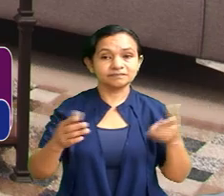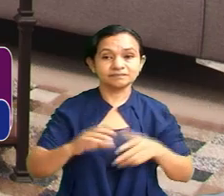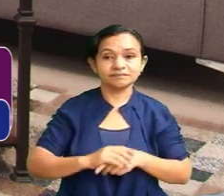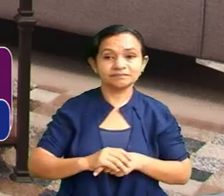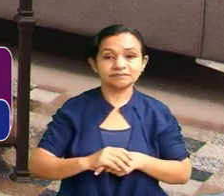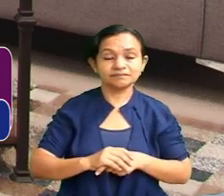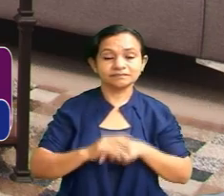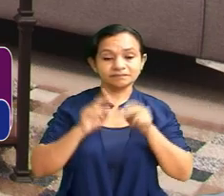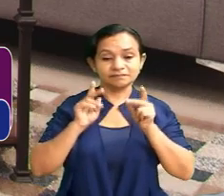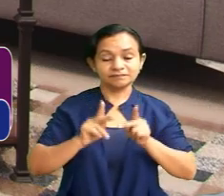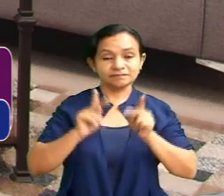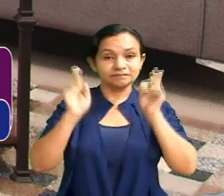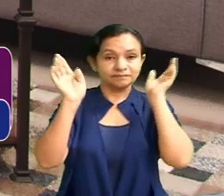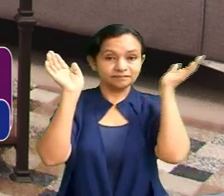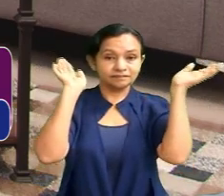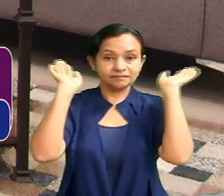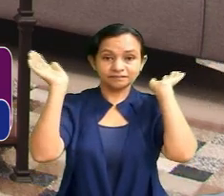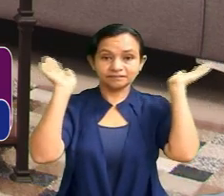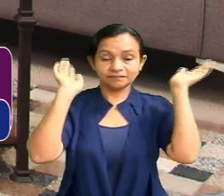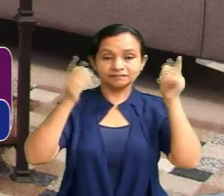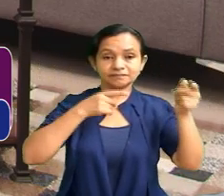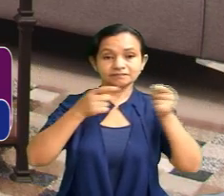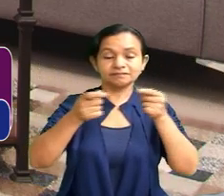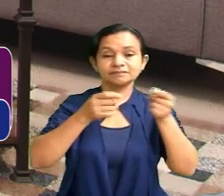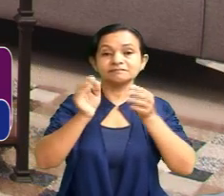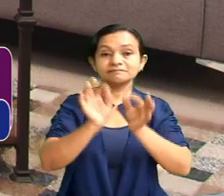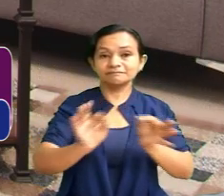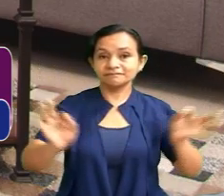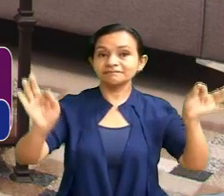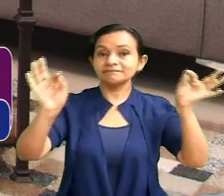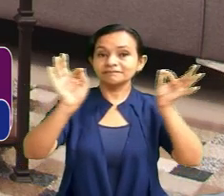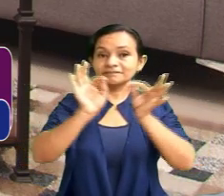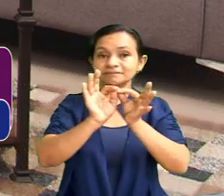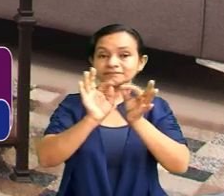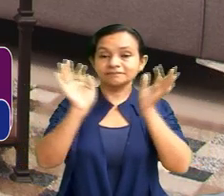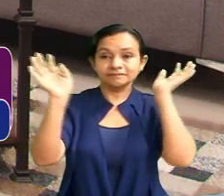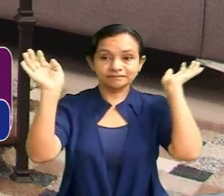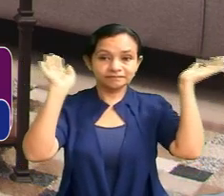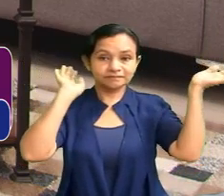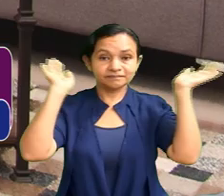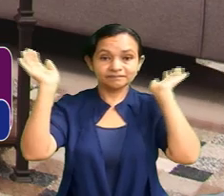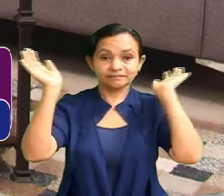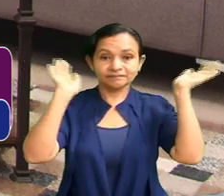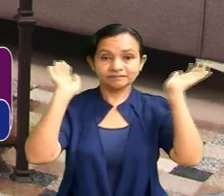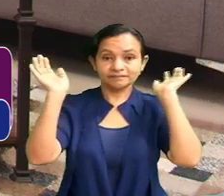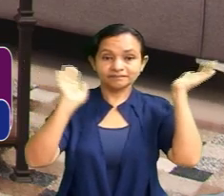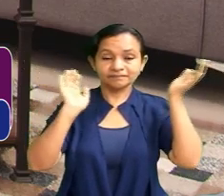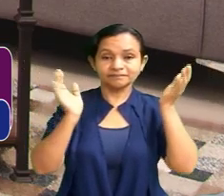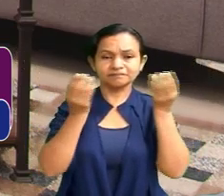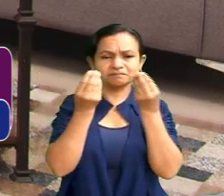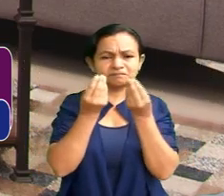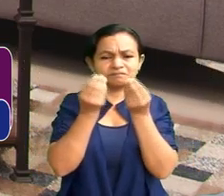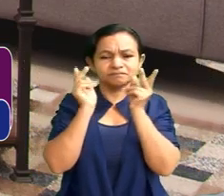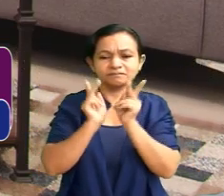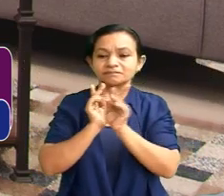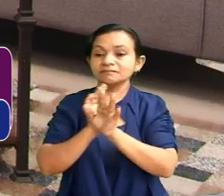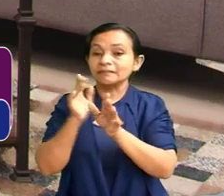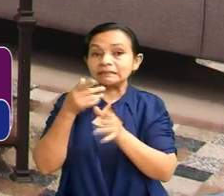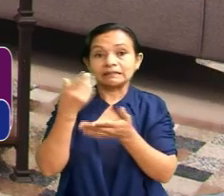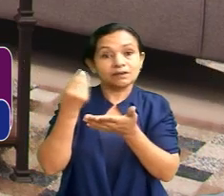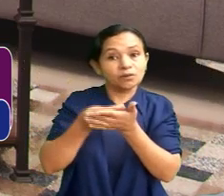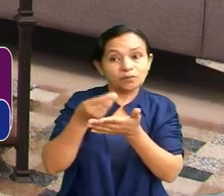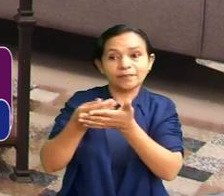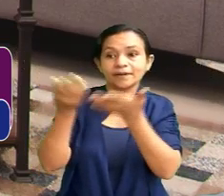comerciante del mercado es un sector bien importante porque además el mercado es de un sitio como de concurrencia de la gente de verdad